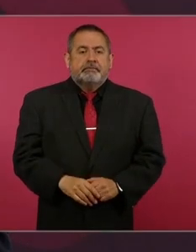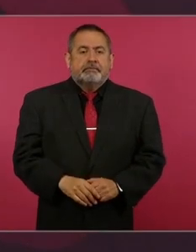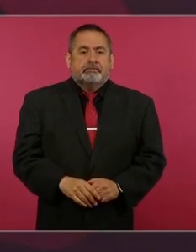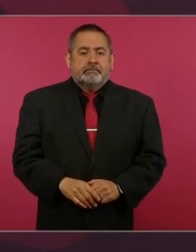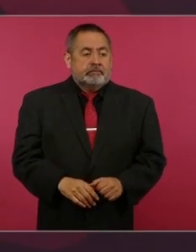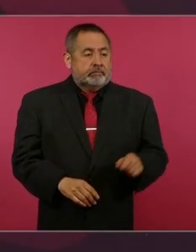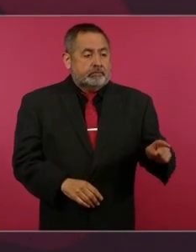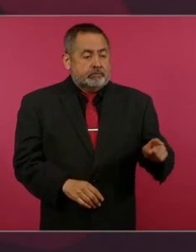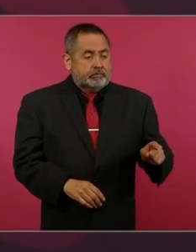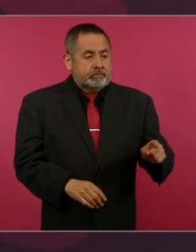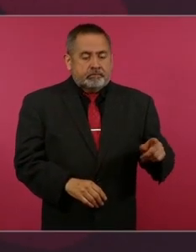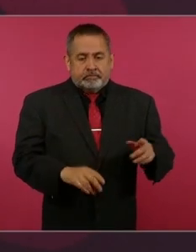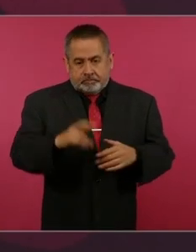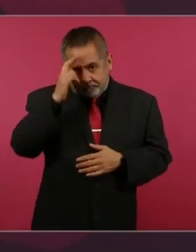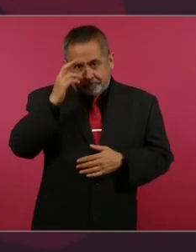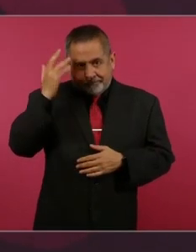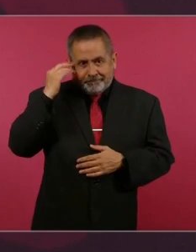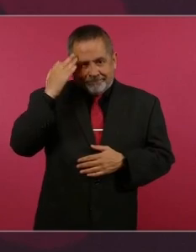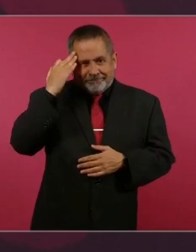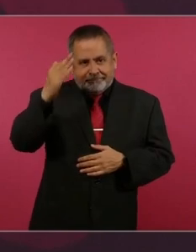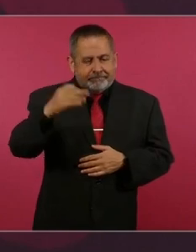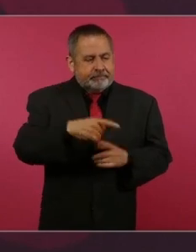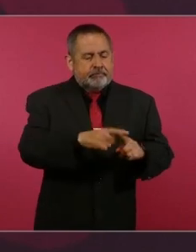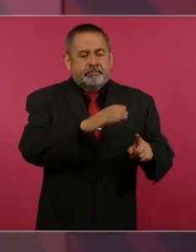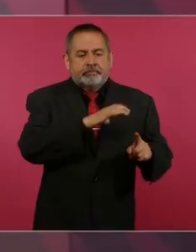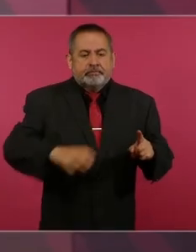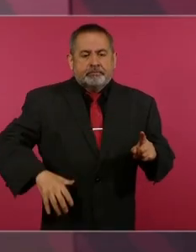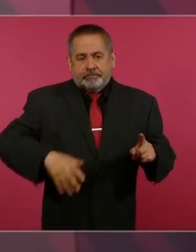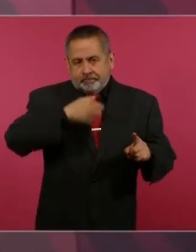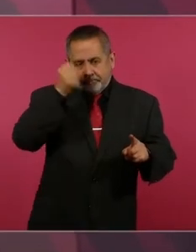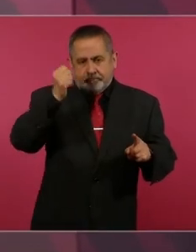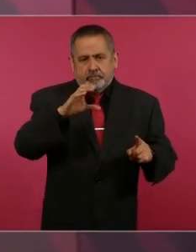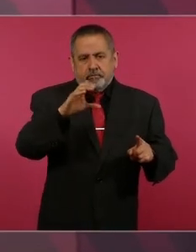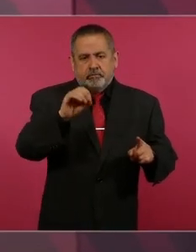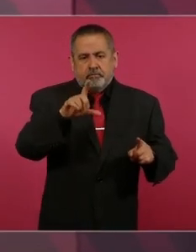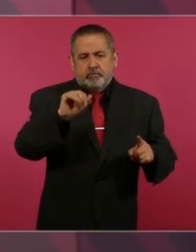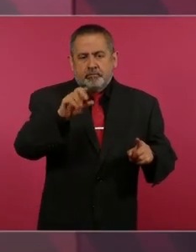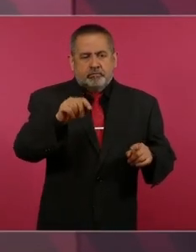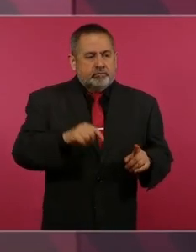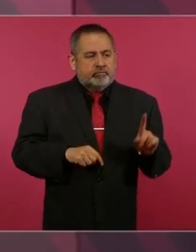1989, y que cuando asesinan al candidato Colosio,